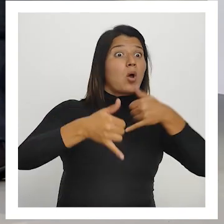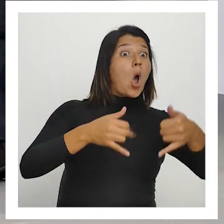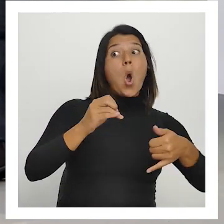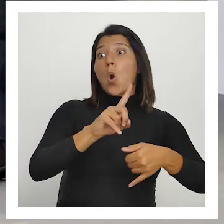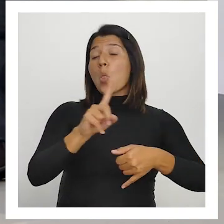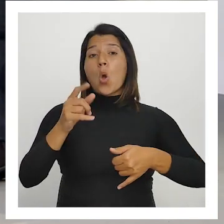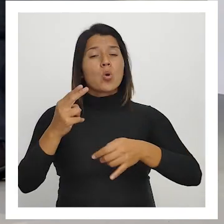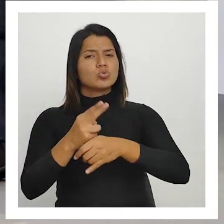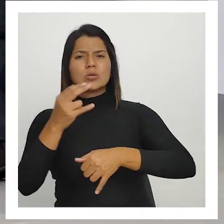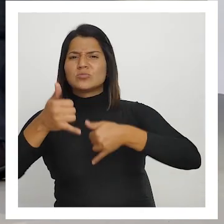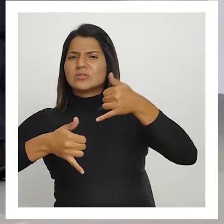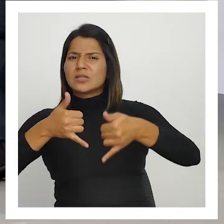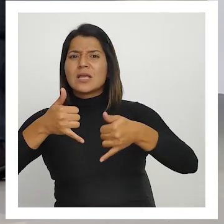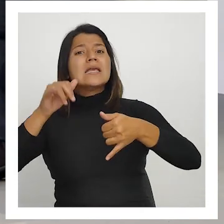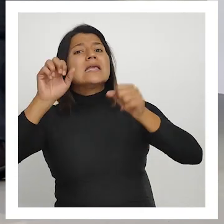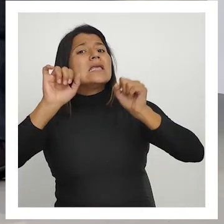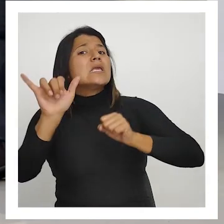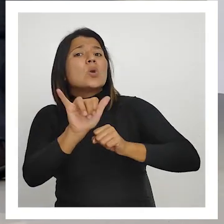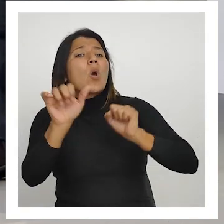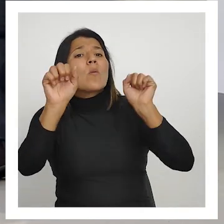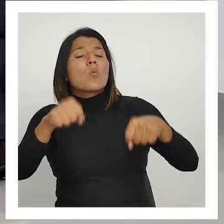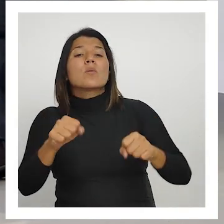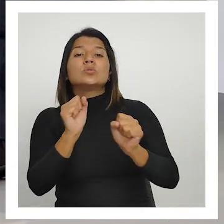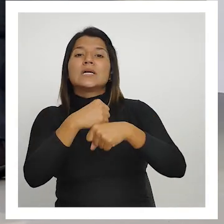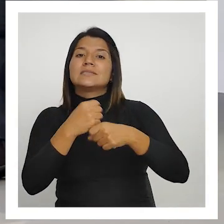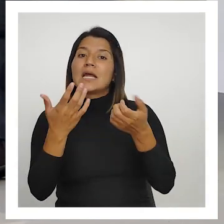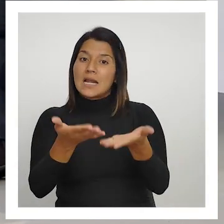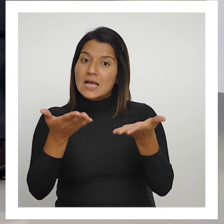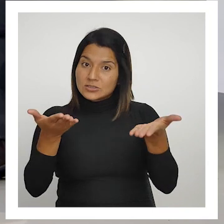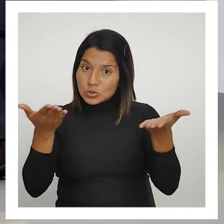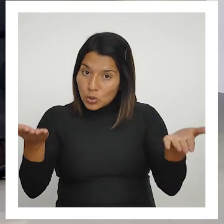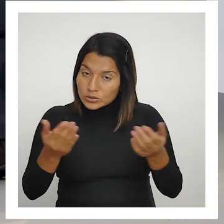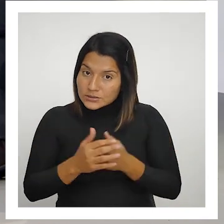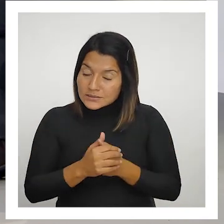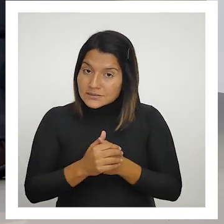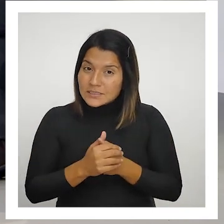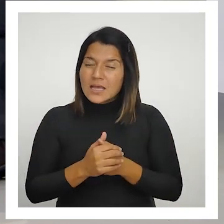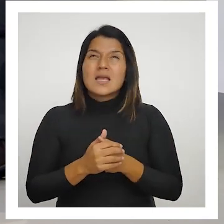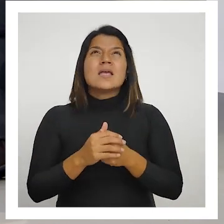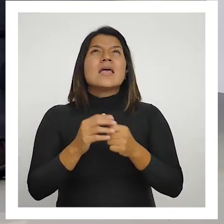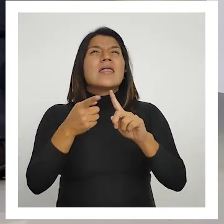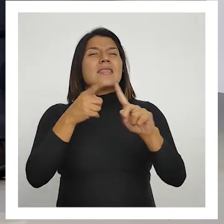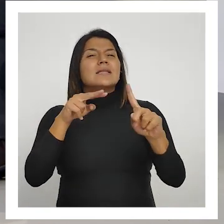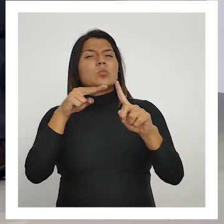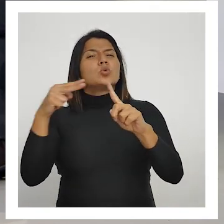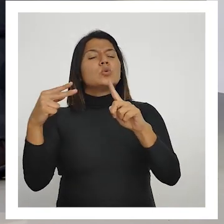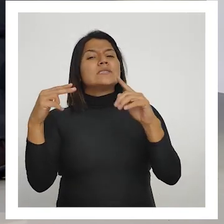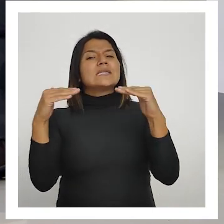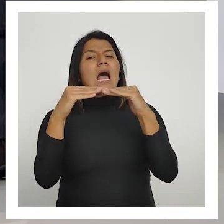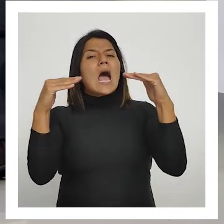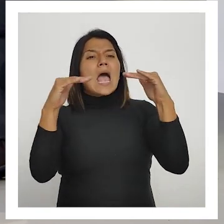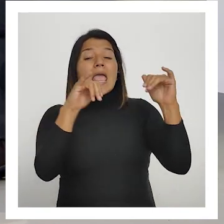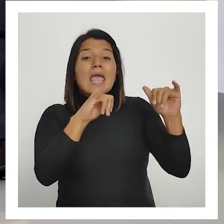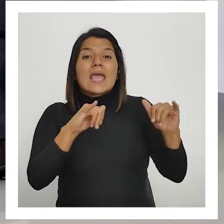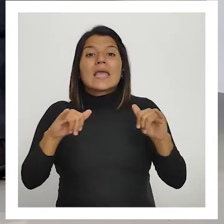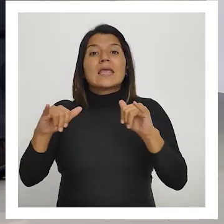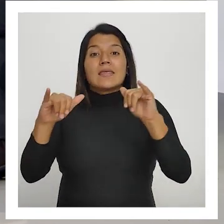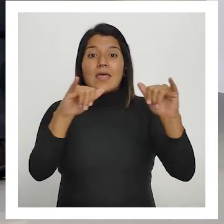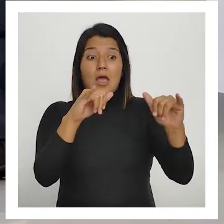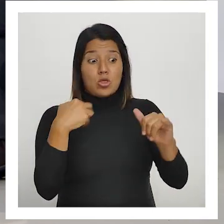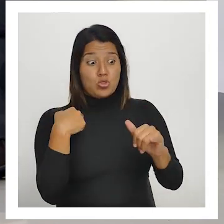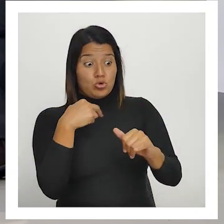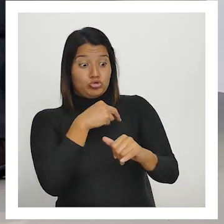usemos tacones, podemos hacer las cosas, ¿verdad? En términos de equidad, como